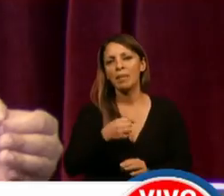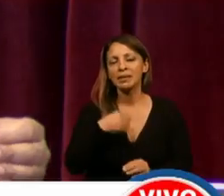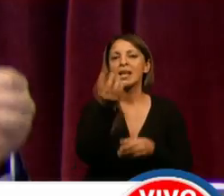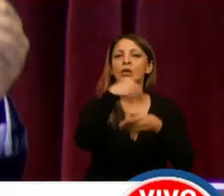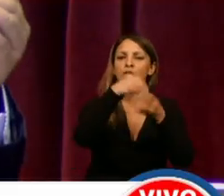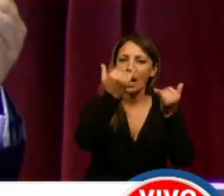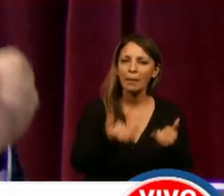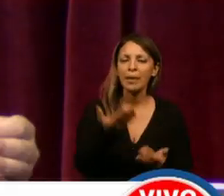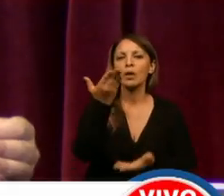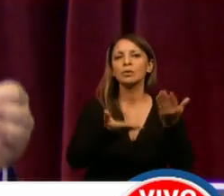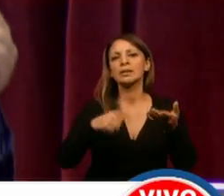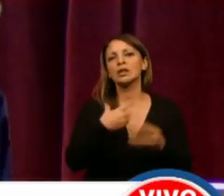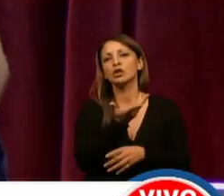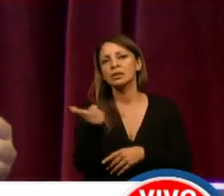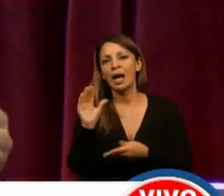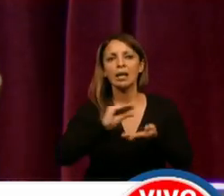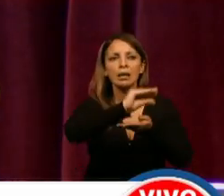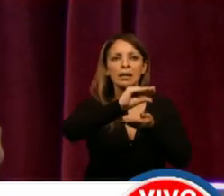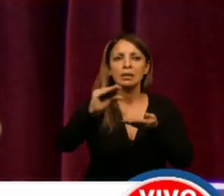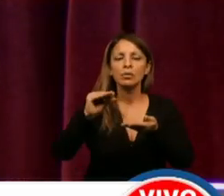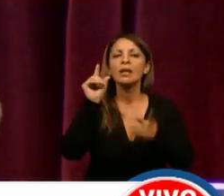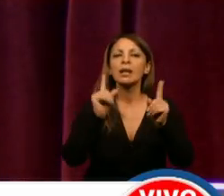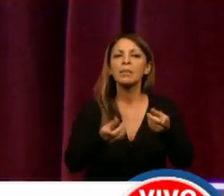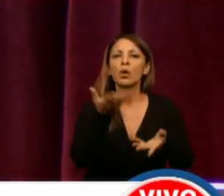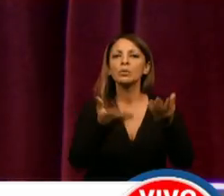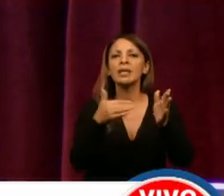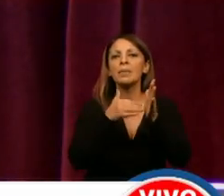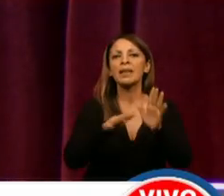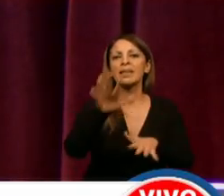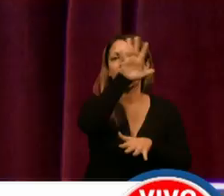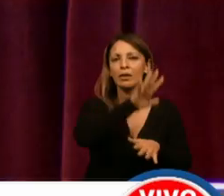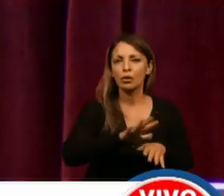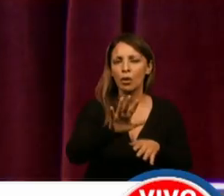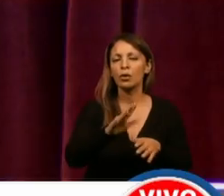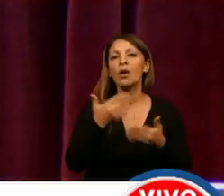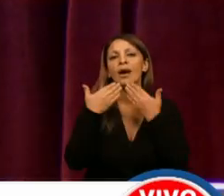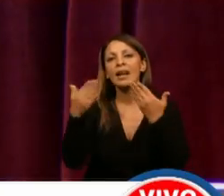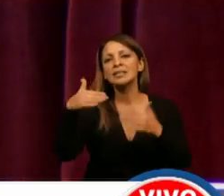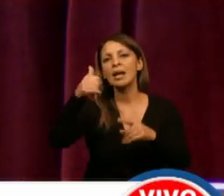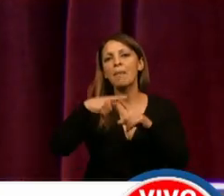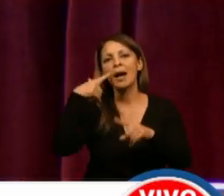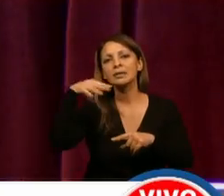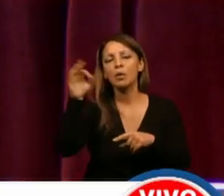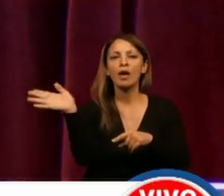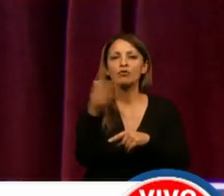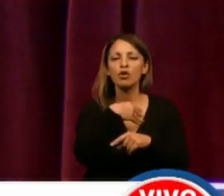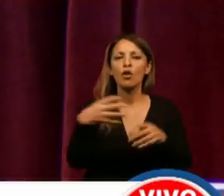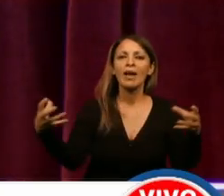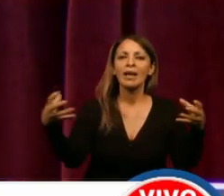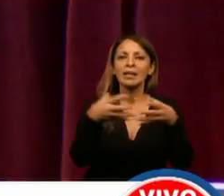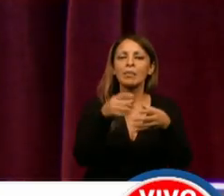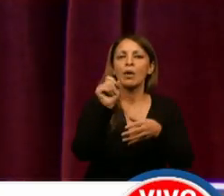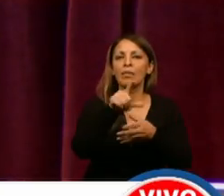justicia social y con distribución y justicia territorial de nuestros servicios públicos gracias a máximo ya todo el equipo de legisladores y legisladoras